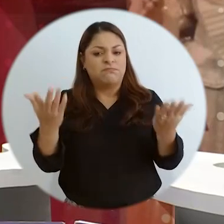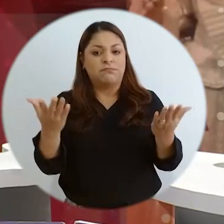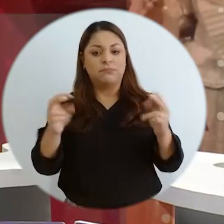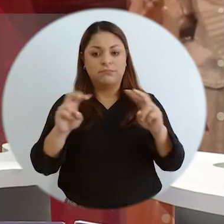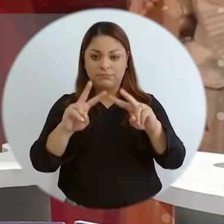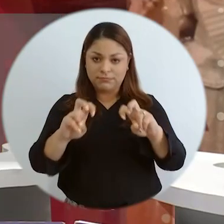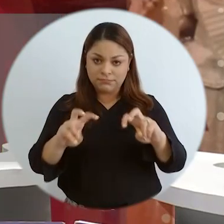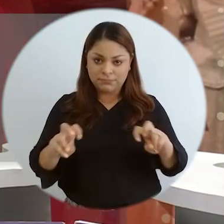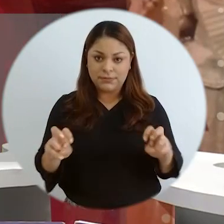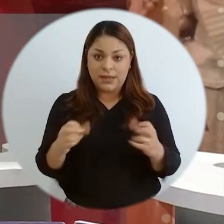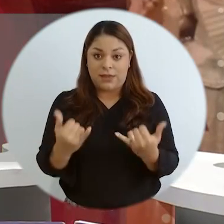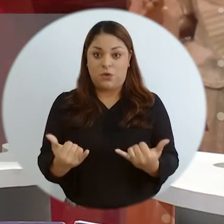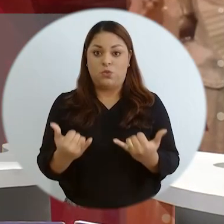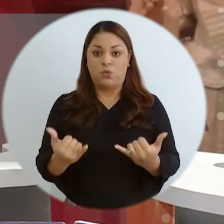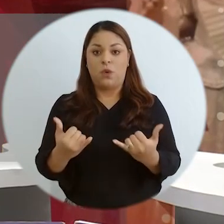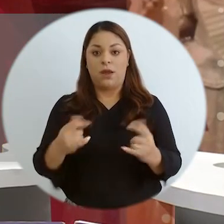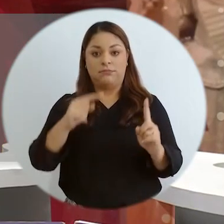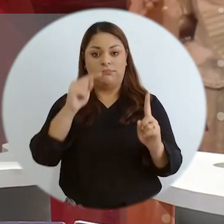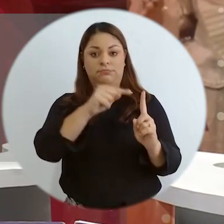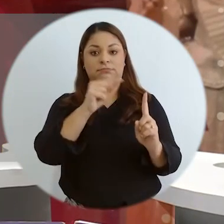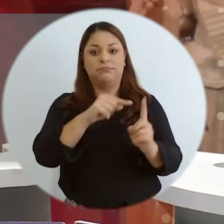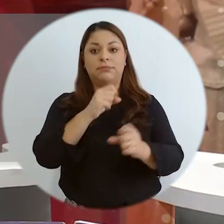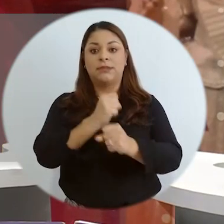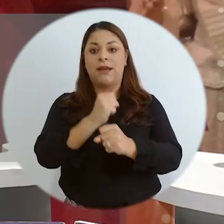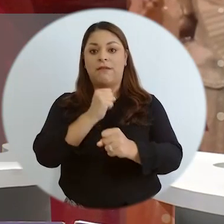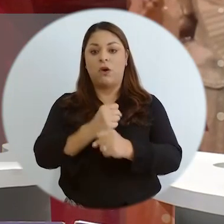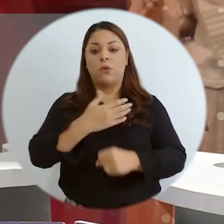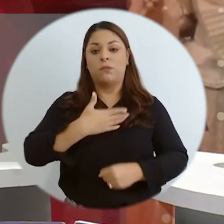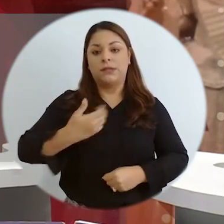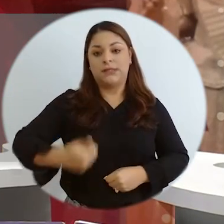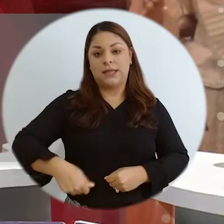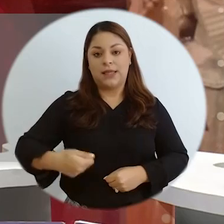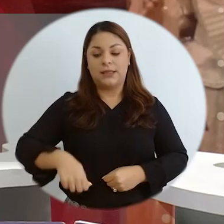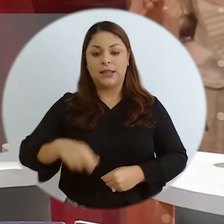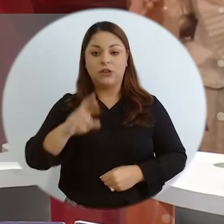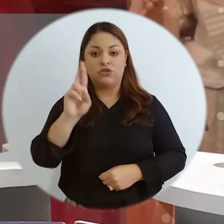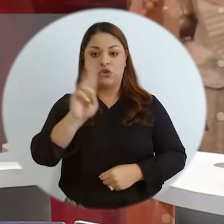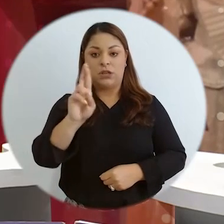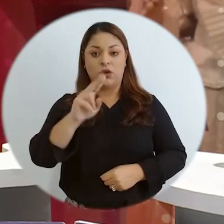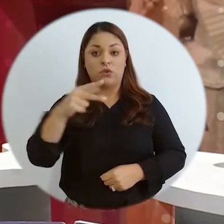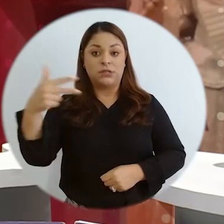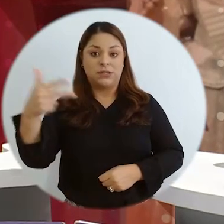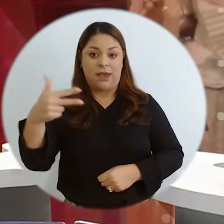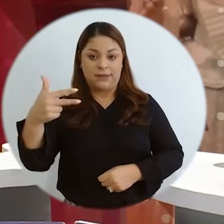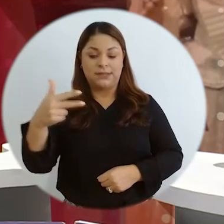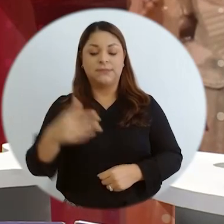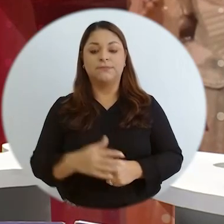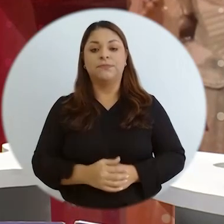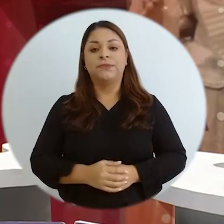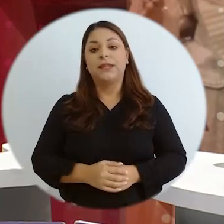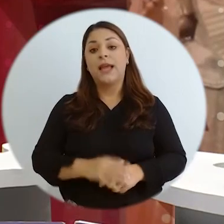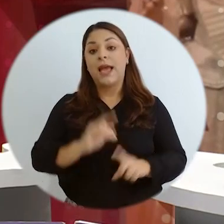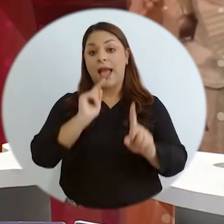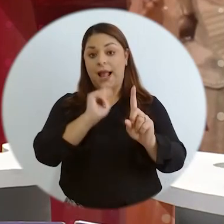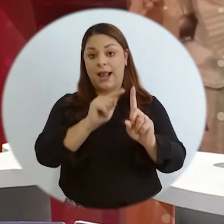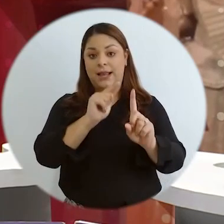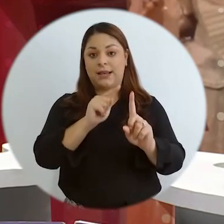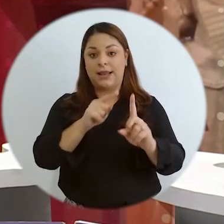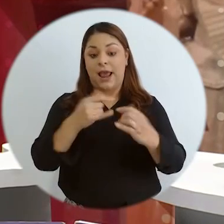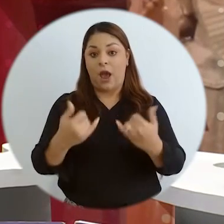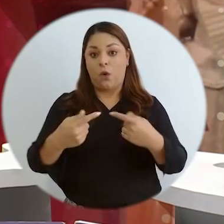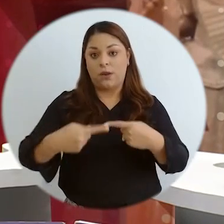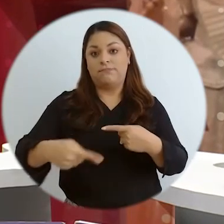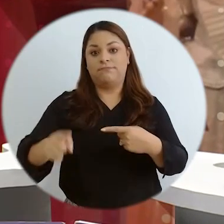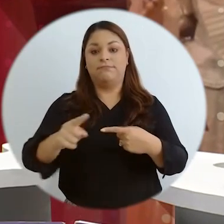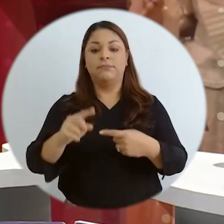un análisis de la actual administración del presidente Rodrigo Chávez Robles, quien, como dije en la introducción, pues